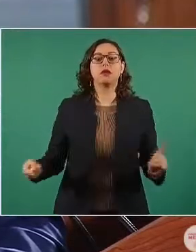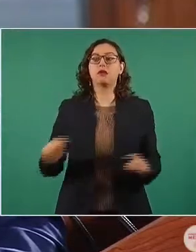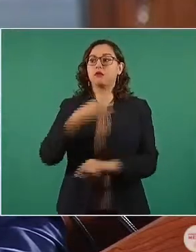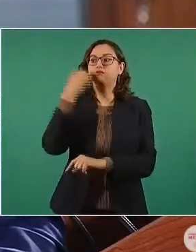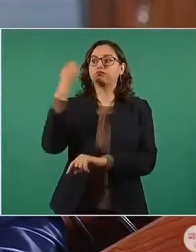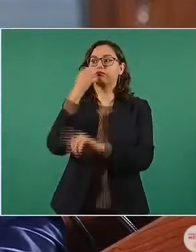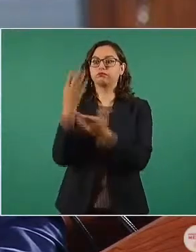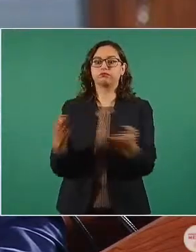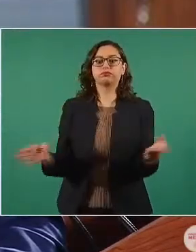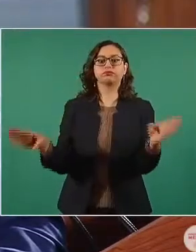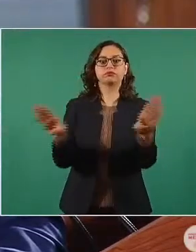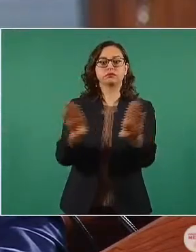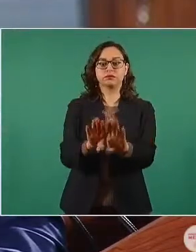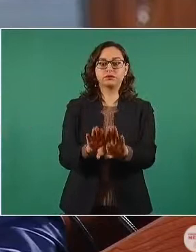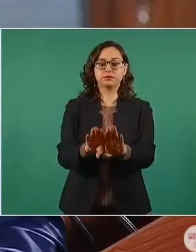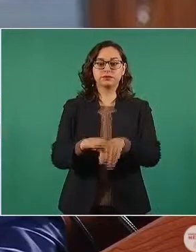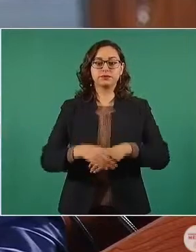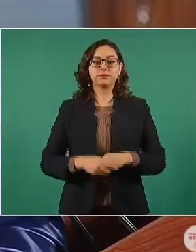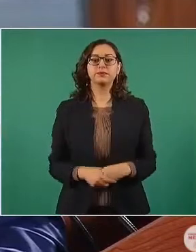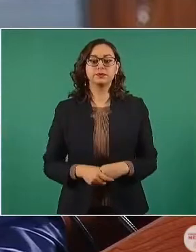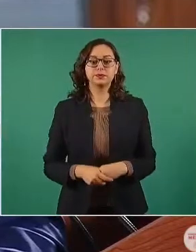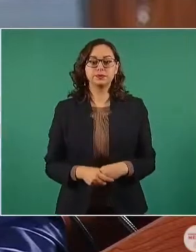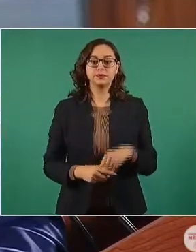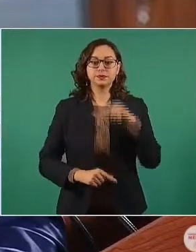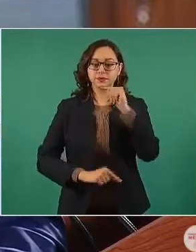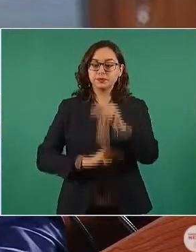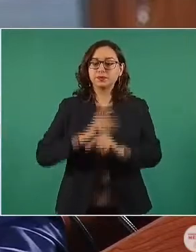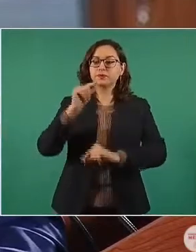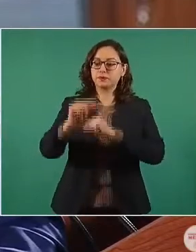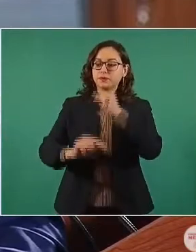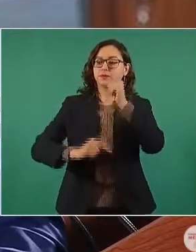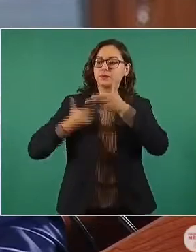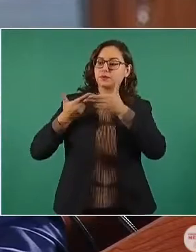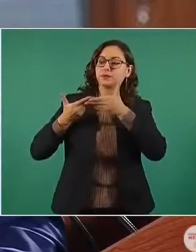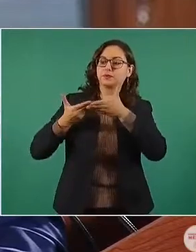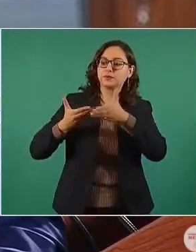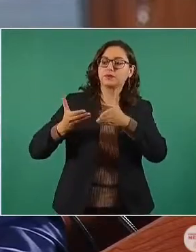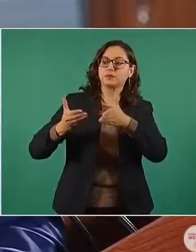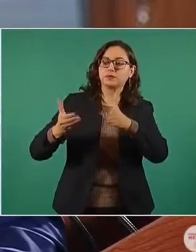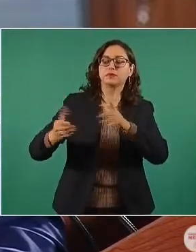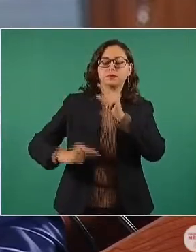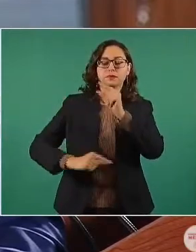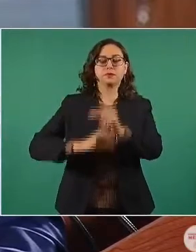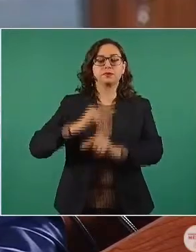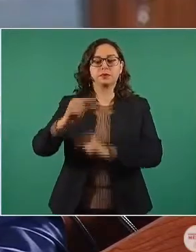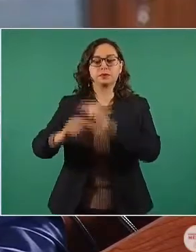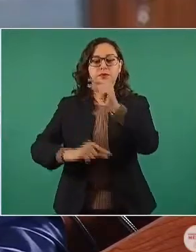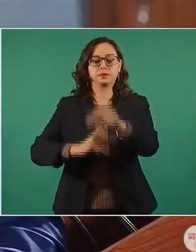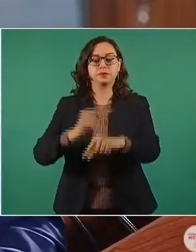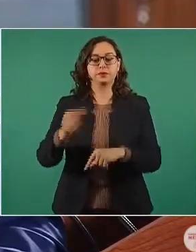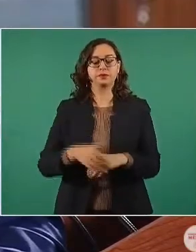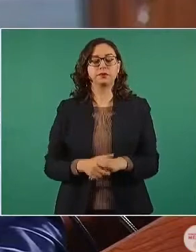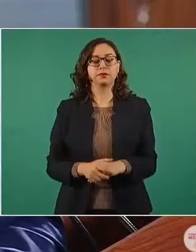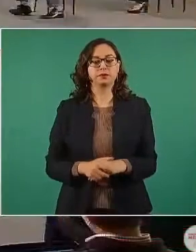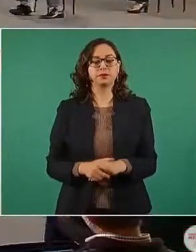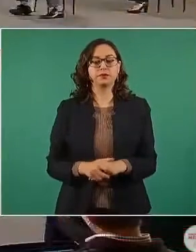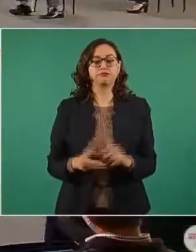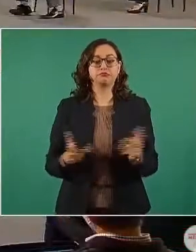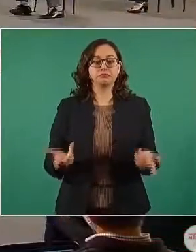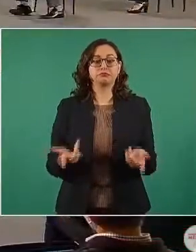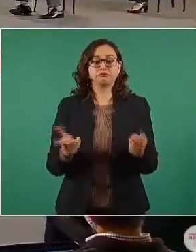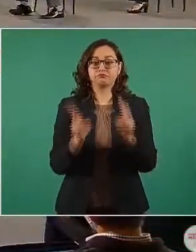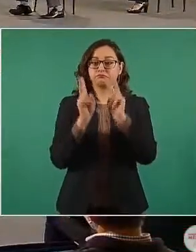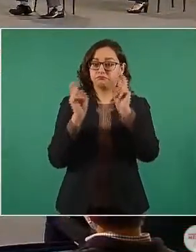escuelas cerradas. Vamos a ir poco a poco. Qué bien, Javier, que mencionas que es